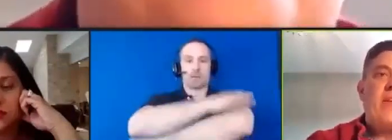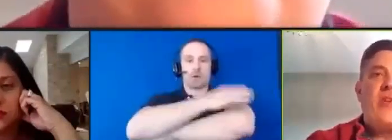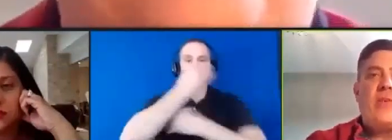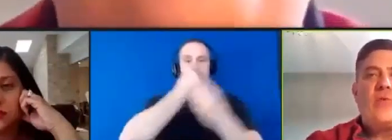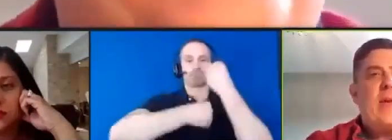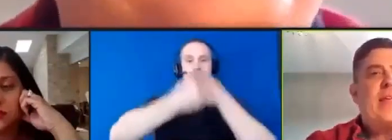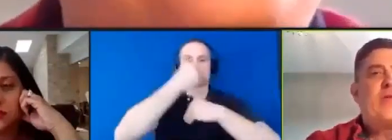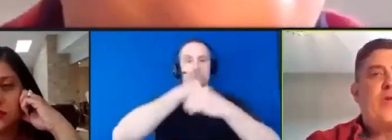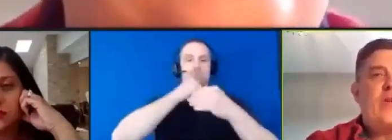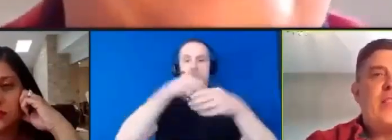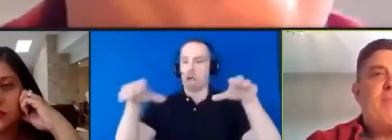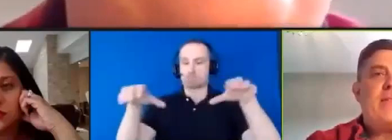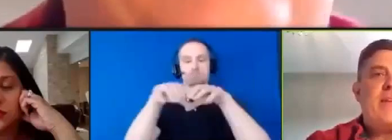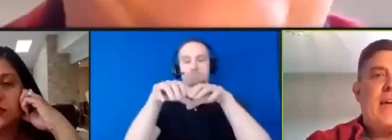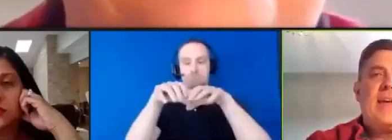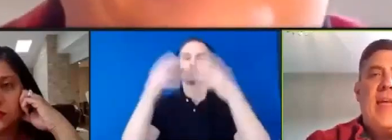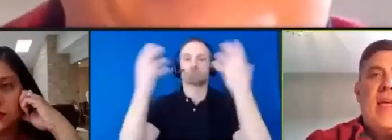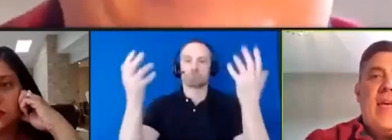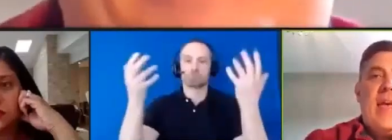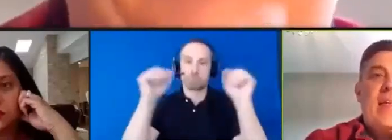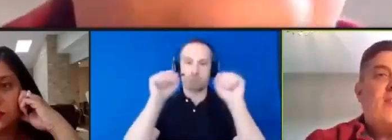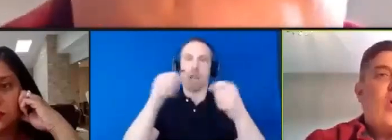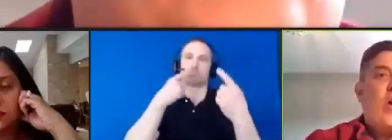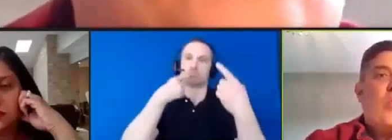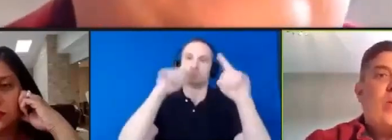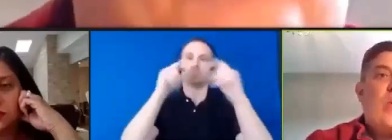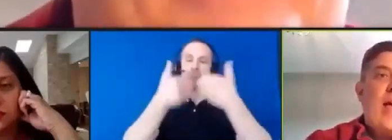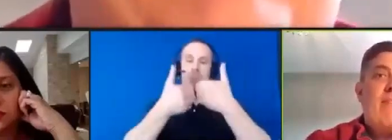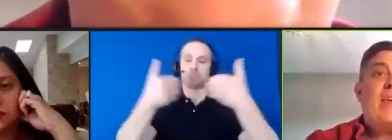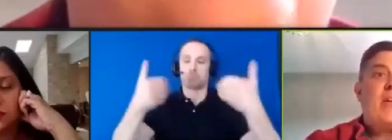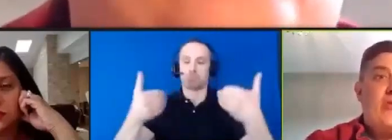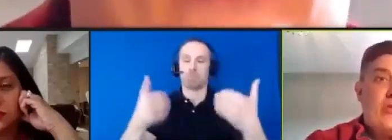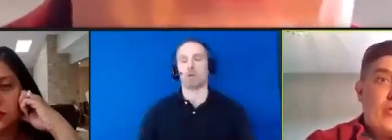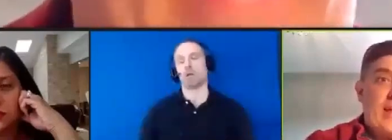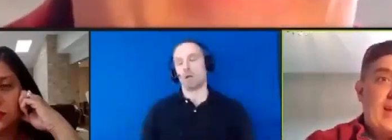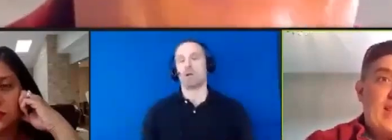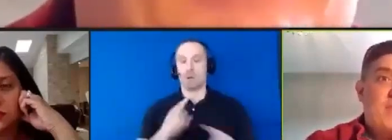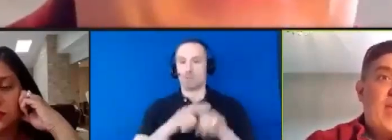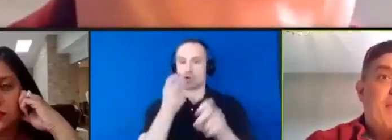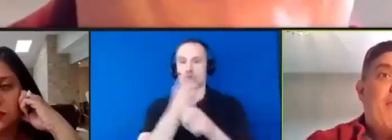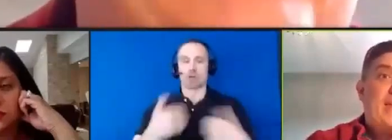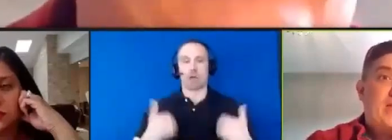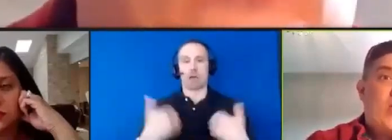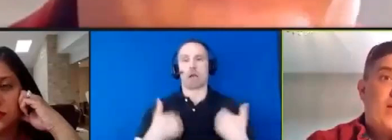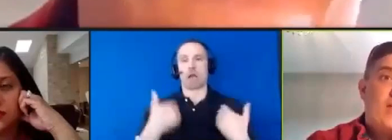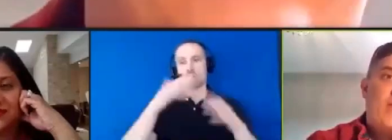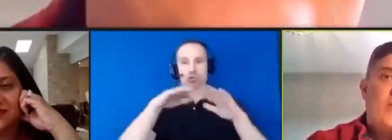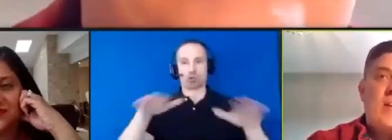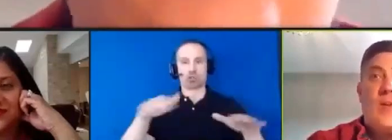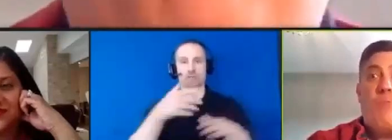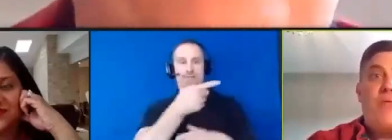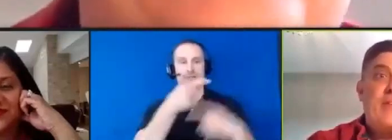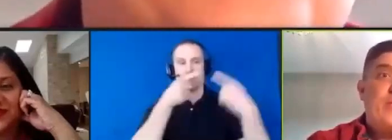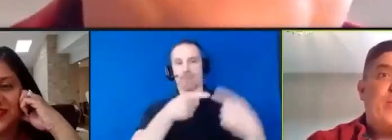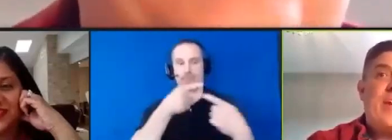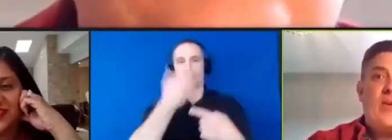y las escuelas están esparciendo a los niños en durante la hora de almuerzo esparciendo las mesas para